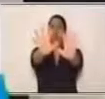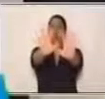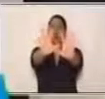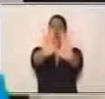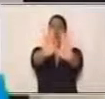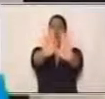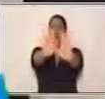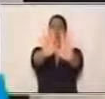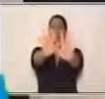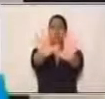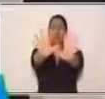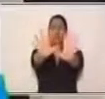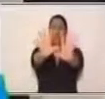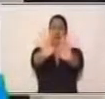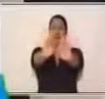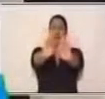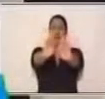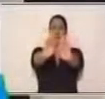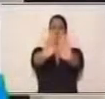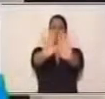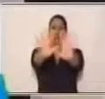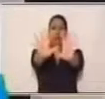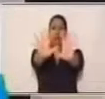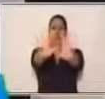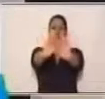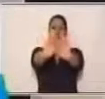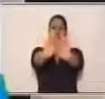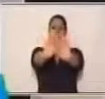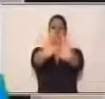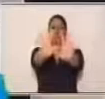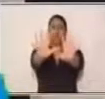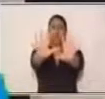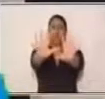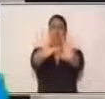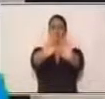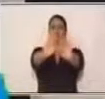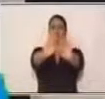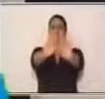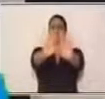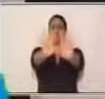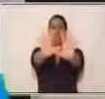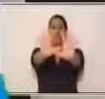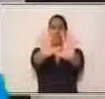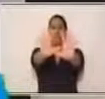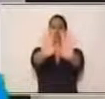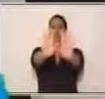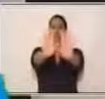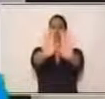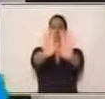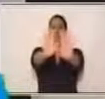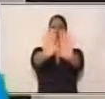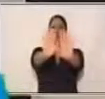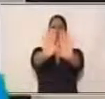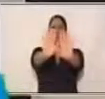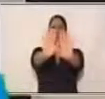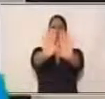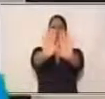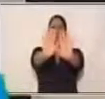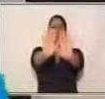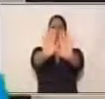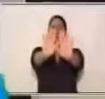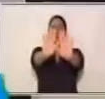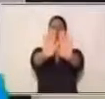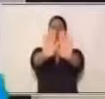1, 2, 3, 4, 5.